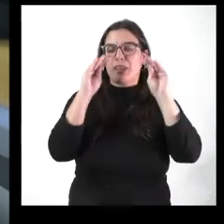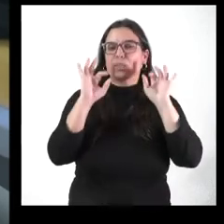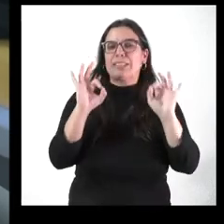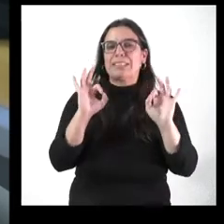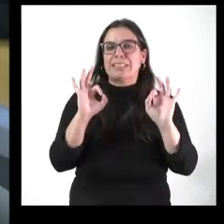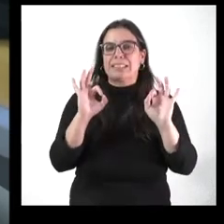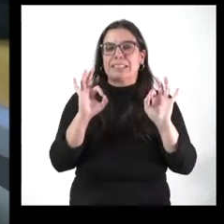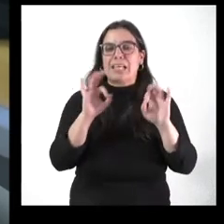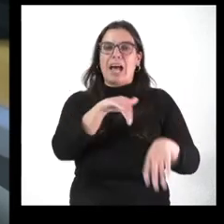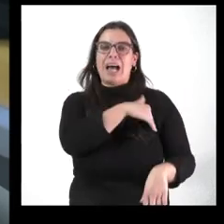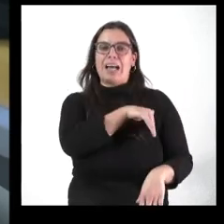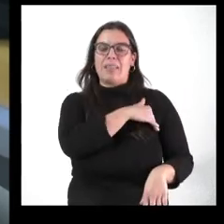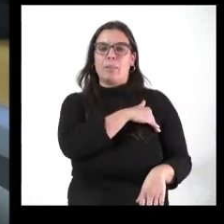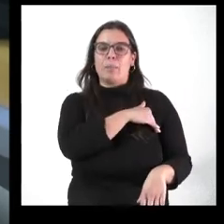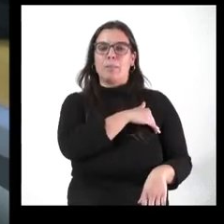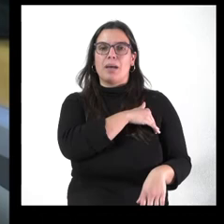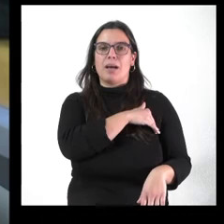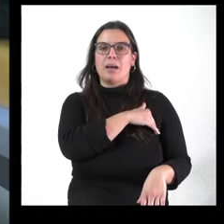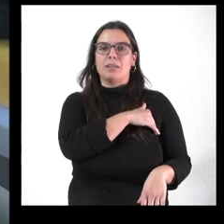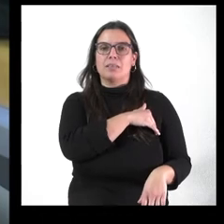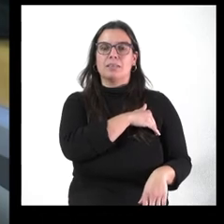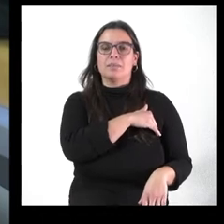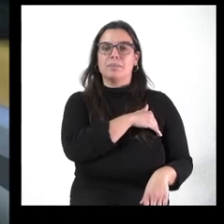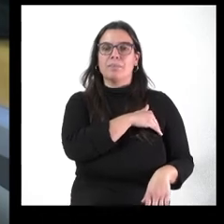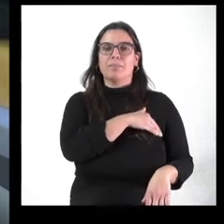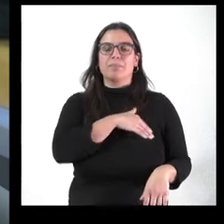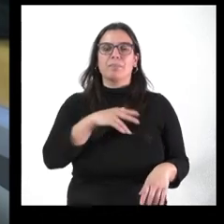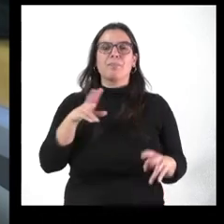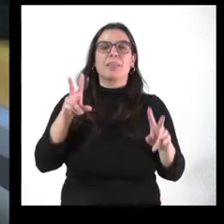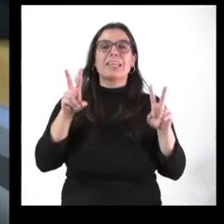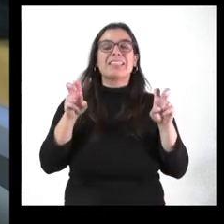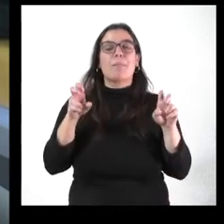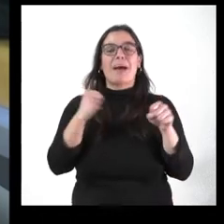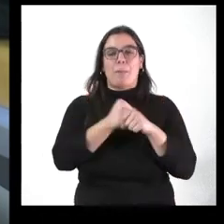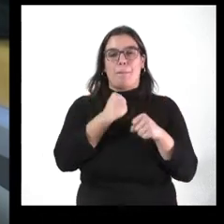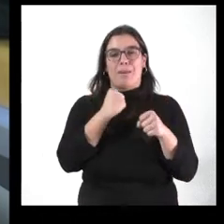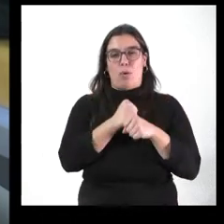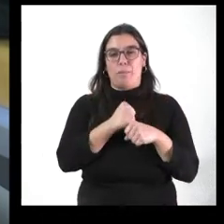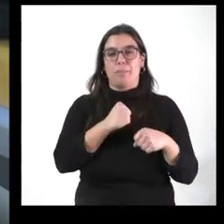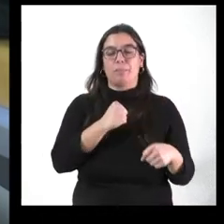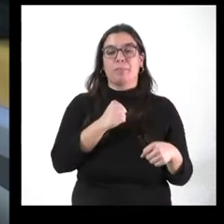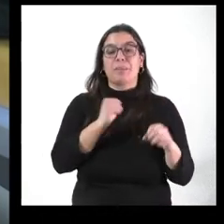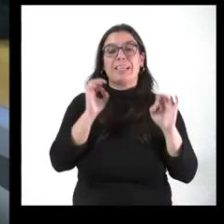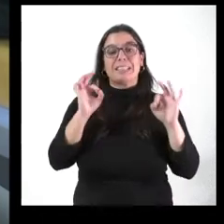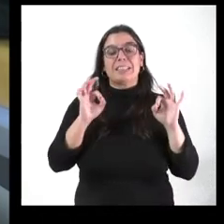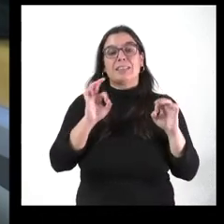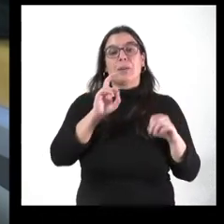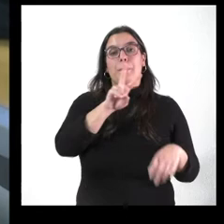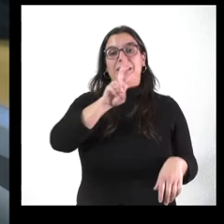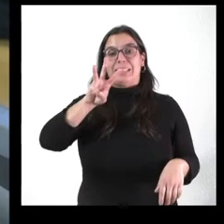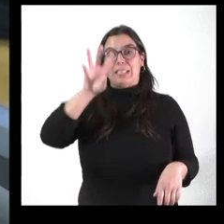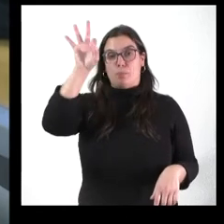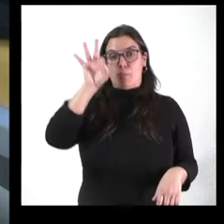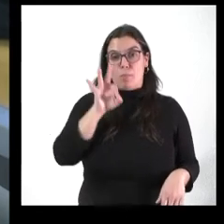las academias sobre el tema de del empleo no en concreto el 23% de los cursos